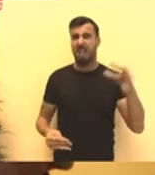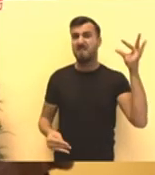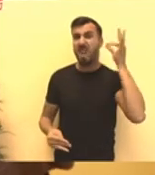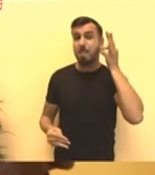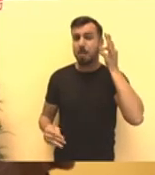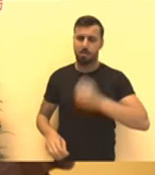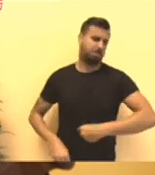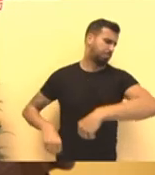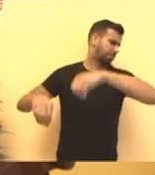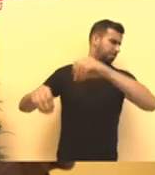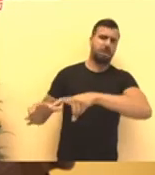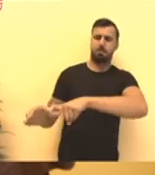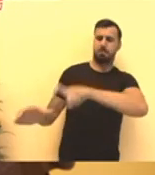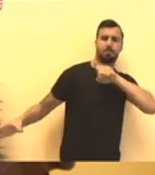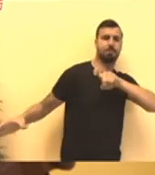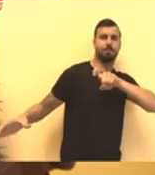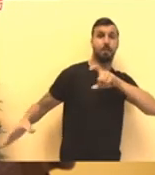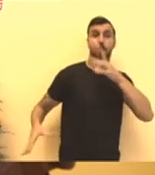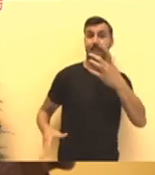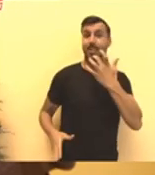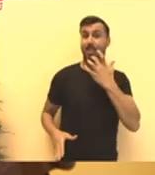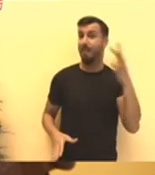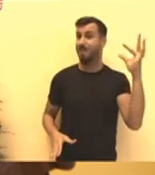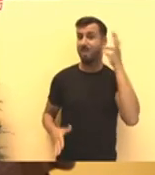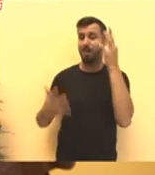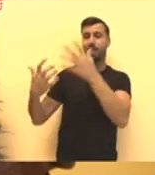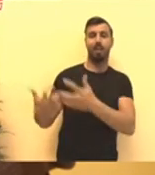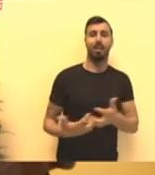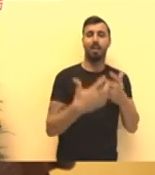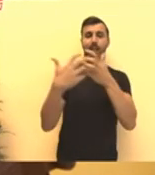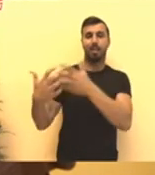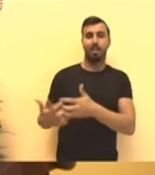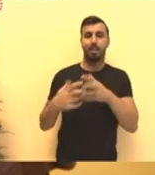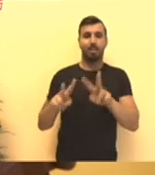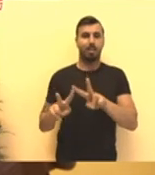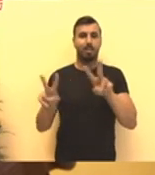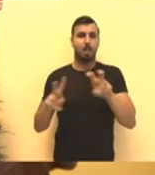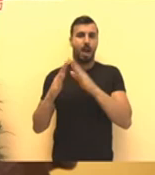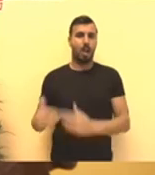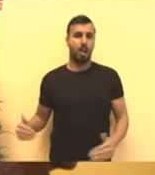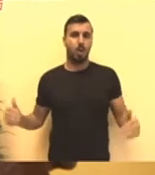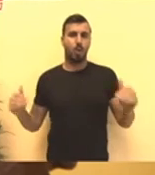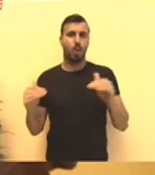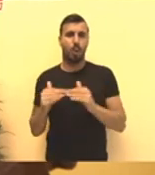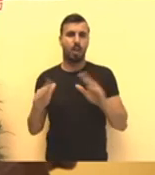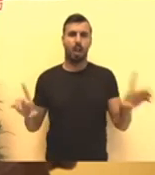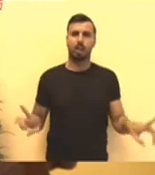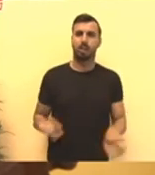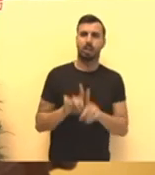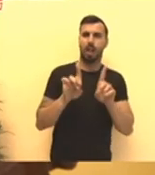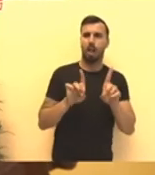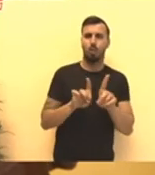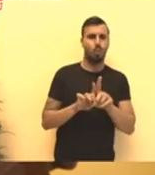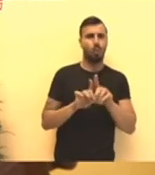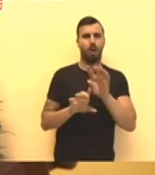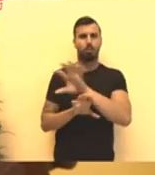feministas, porque si el feminismo, supuestamente, como habló la compañera antes, defiende la